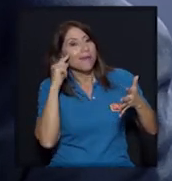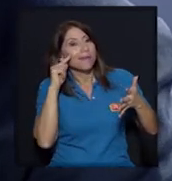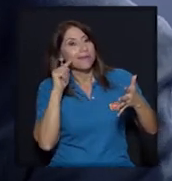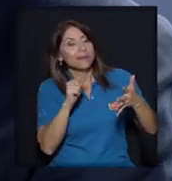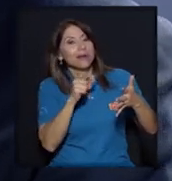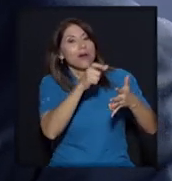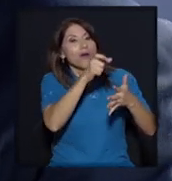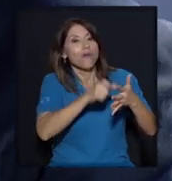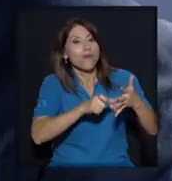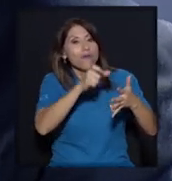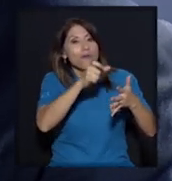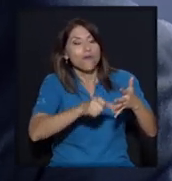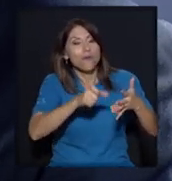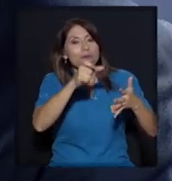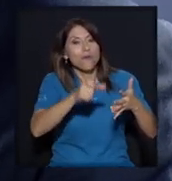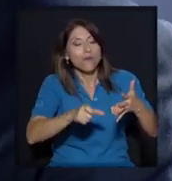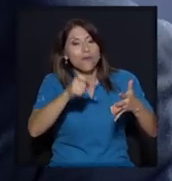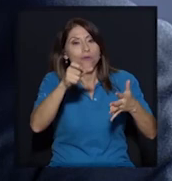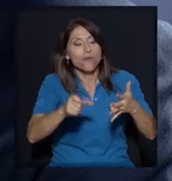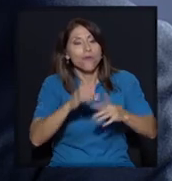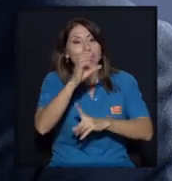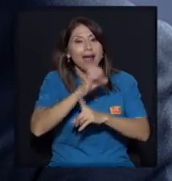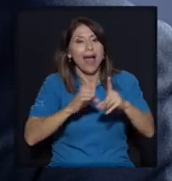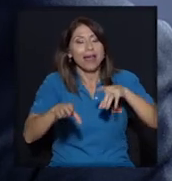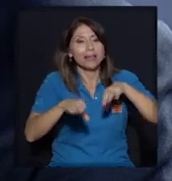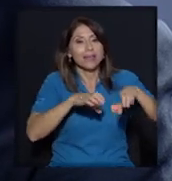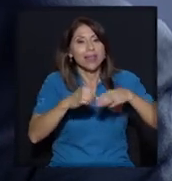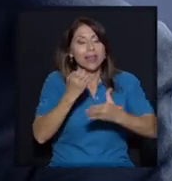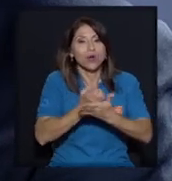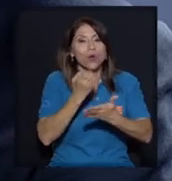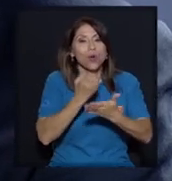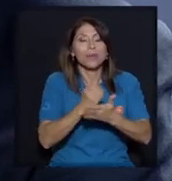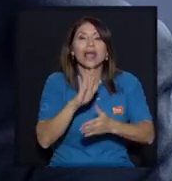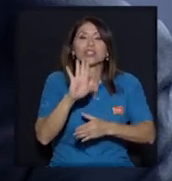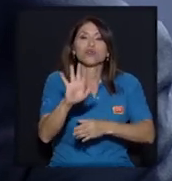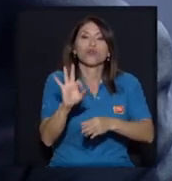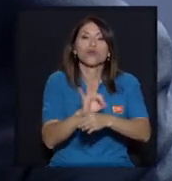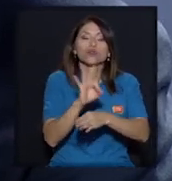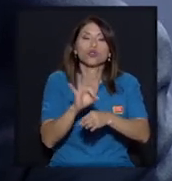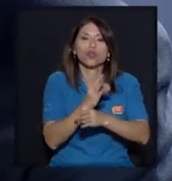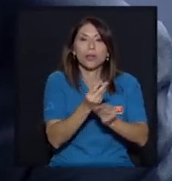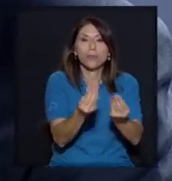aplica cada actividad económica llevando a cabo su